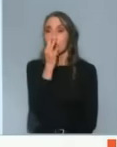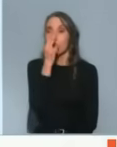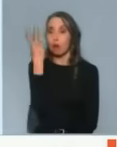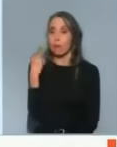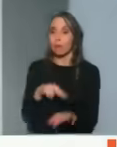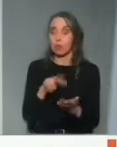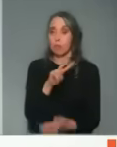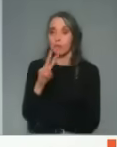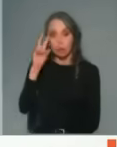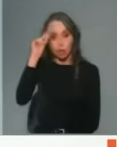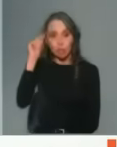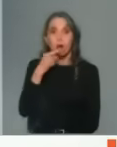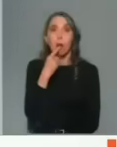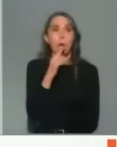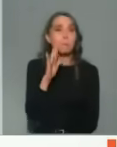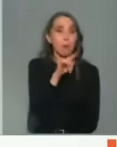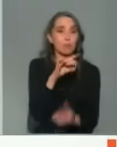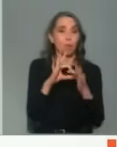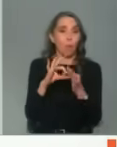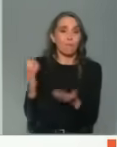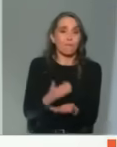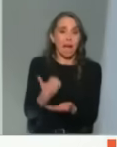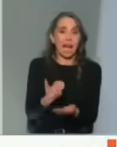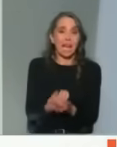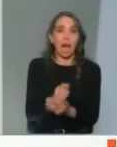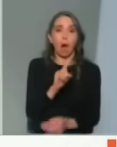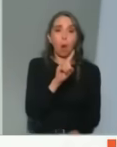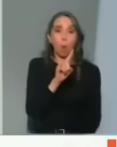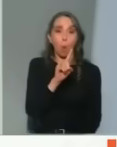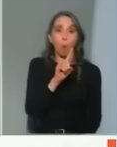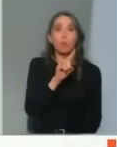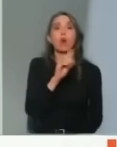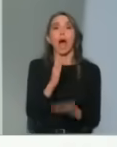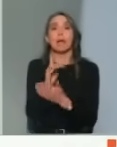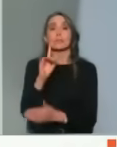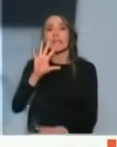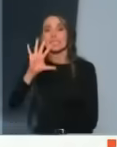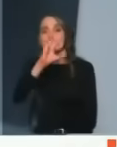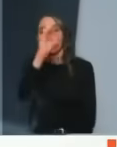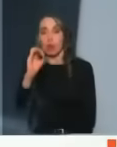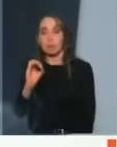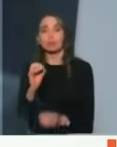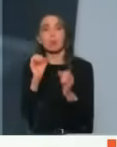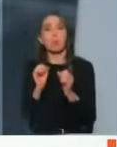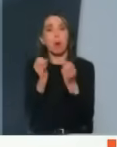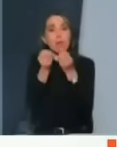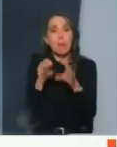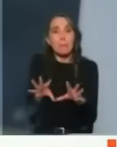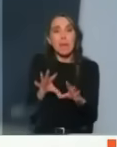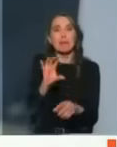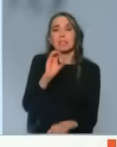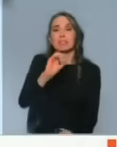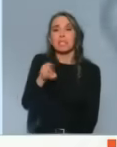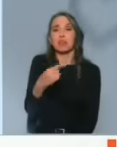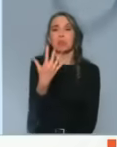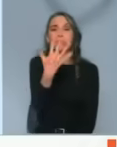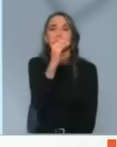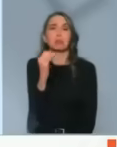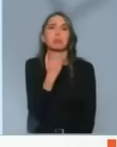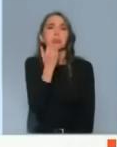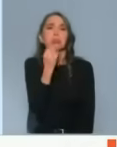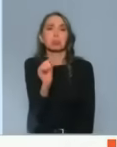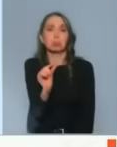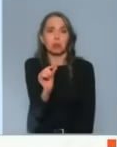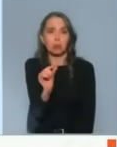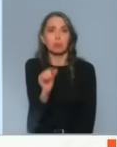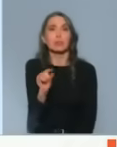2022 bajo la promesa de obtener una ganancia de 1 a 5%, teniendo un riesgo de pérdida de solo el 0,5%. Pero